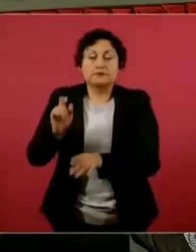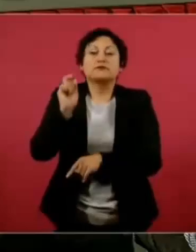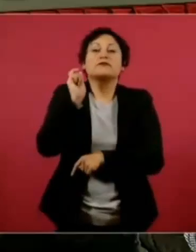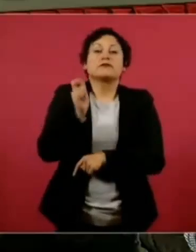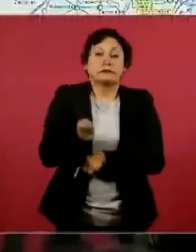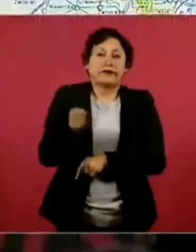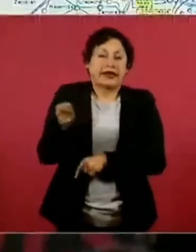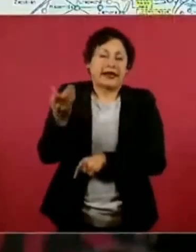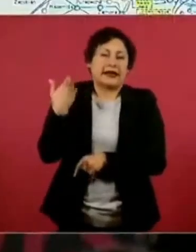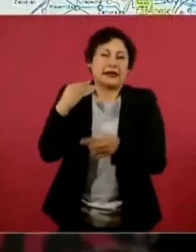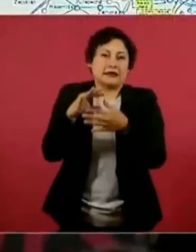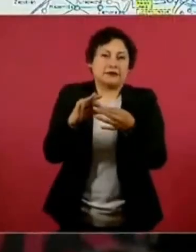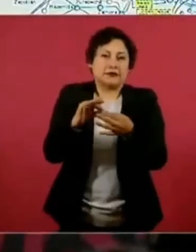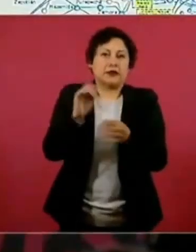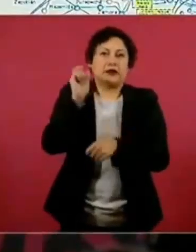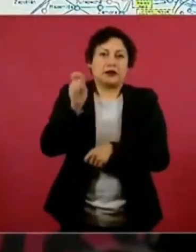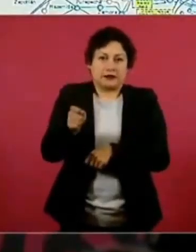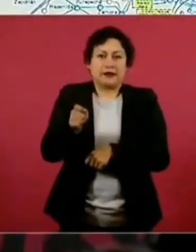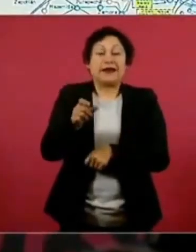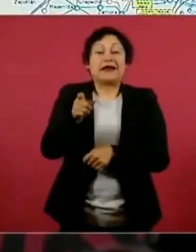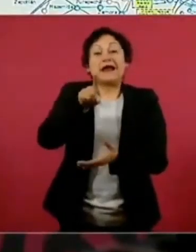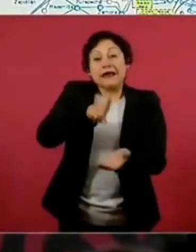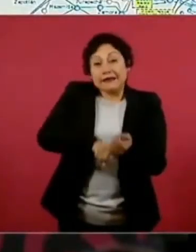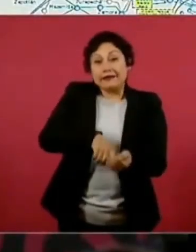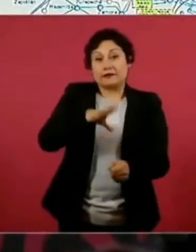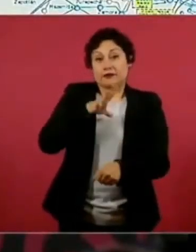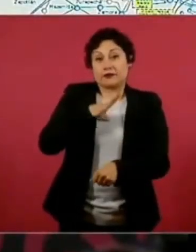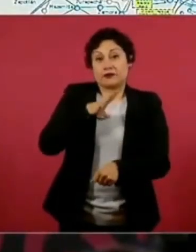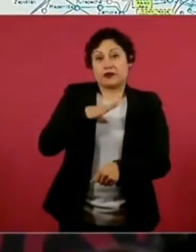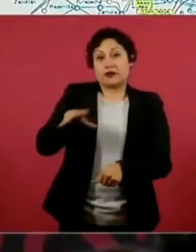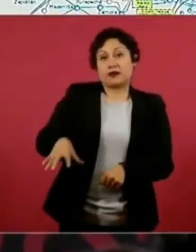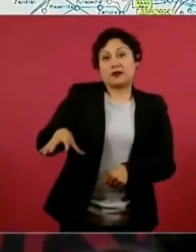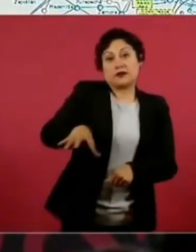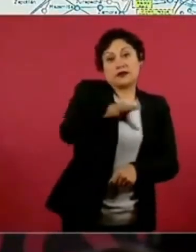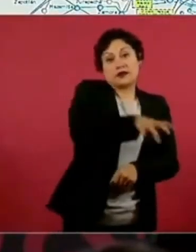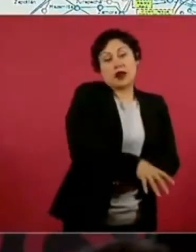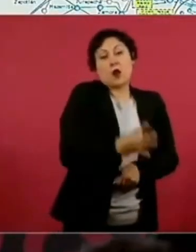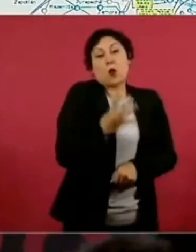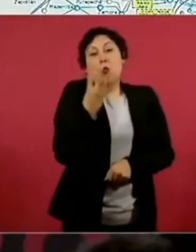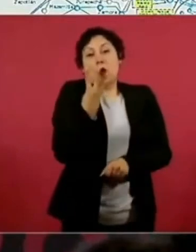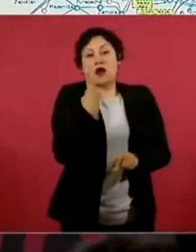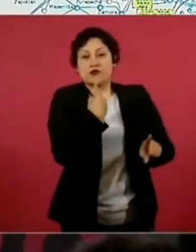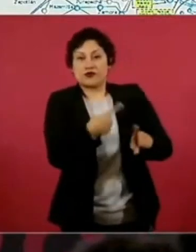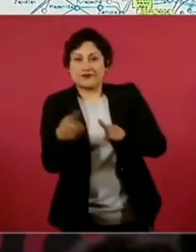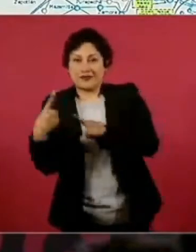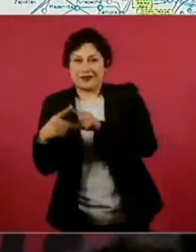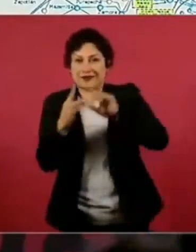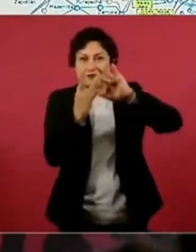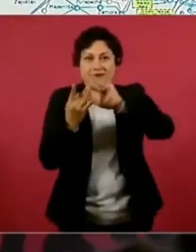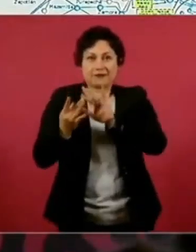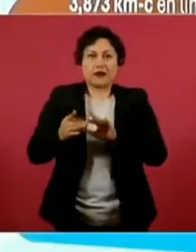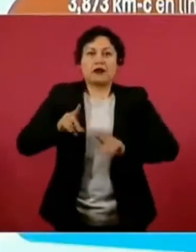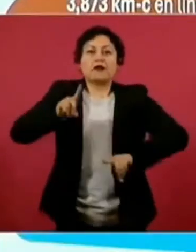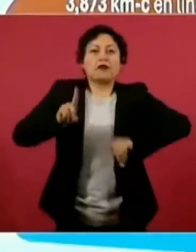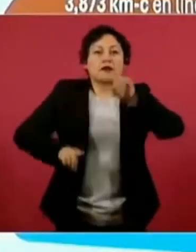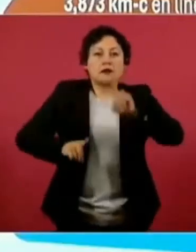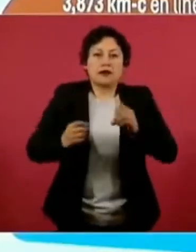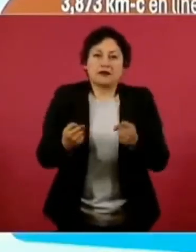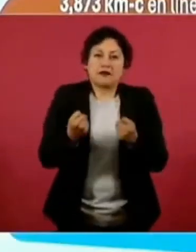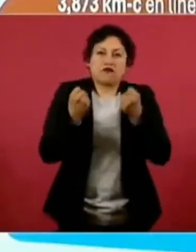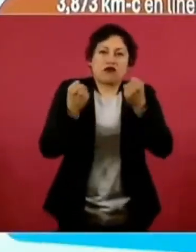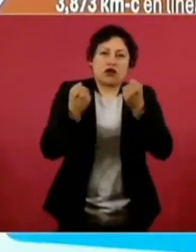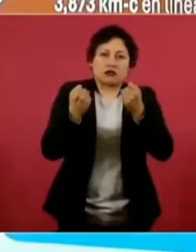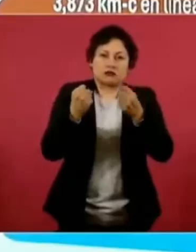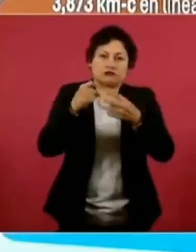principalmente por 4 redes, una por niveles de voltaje o potencia, como lo